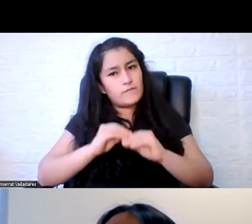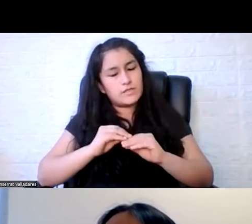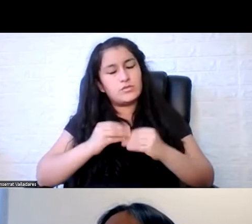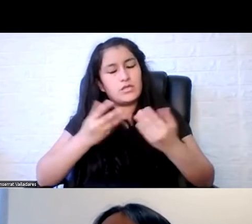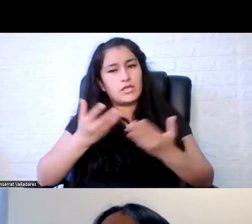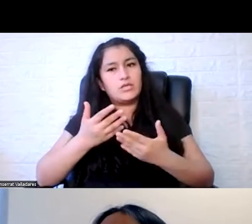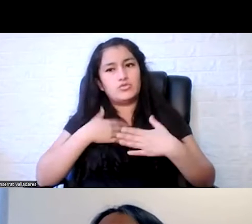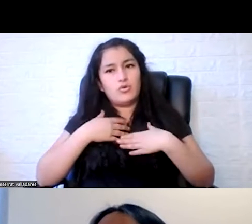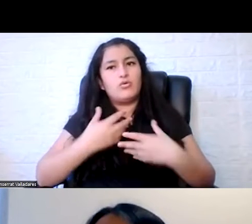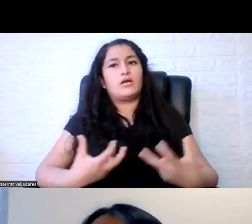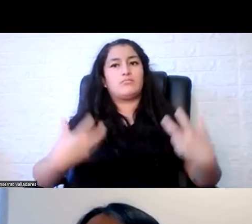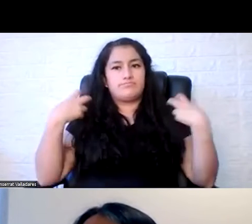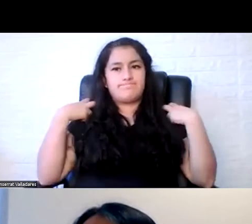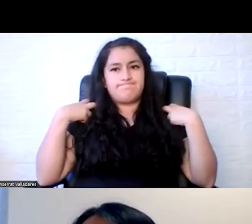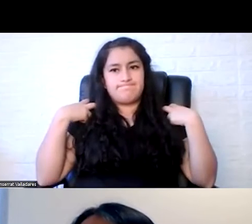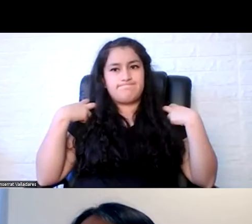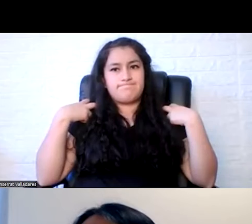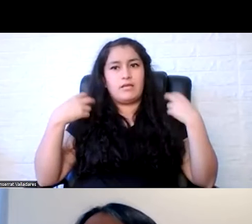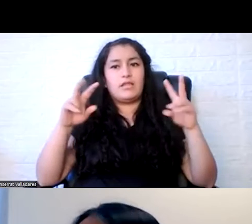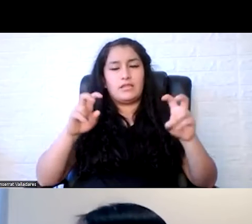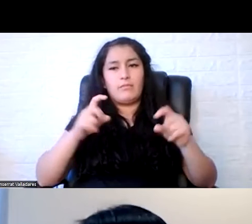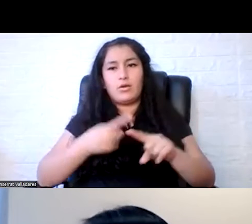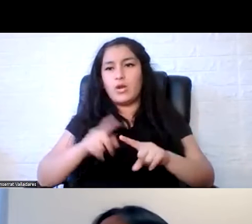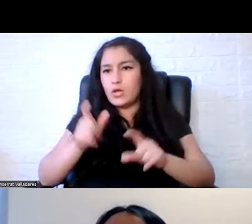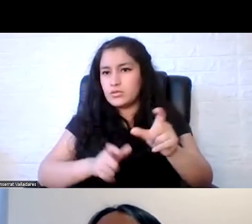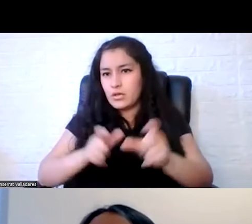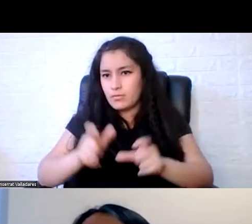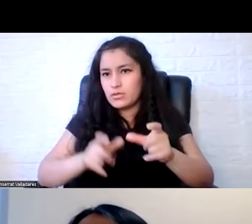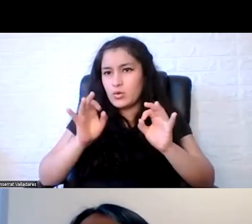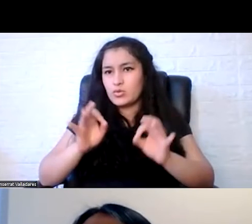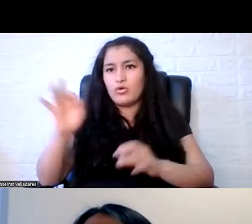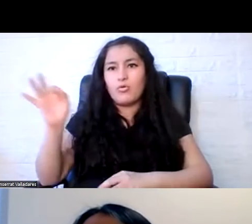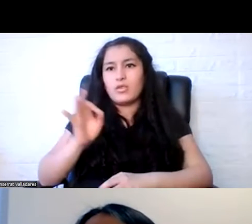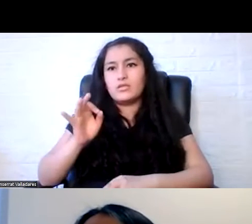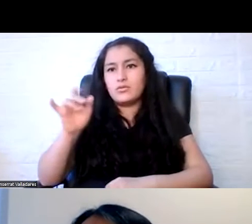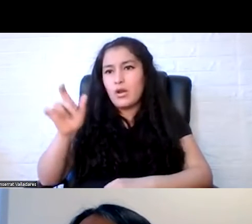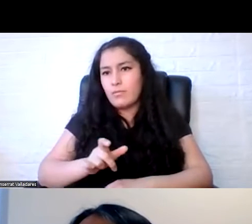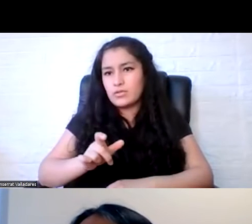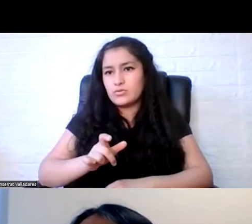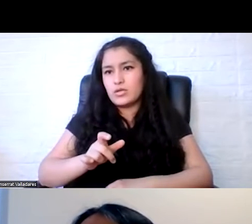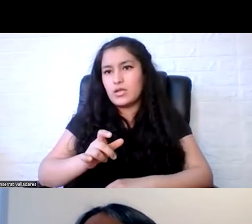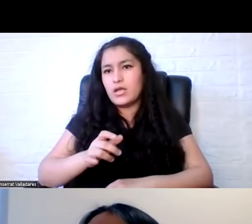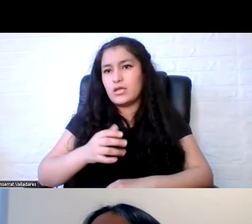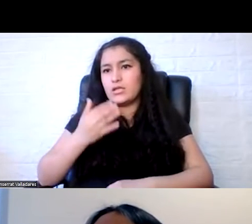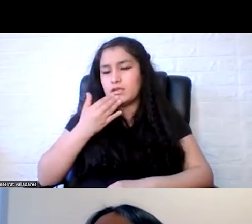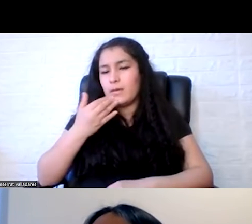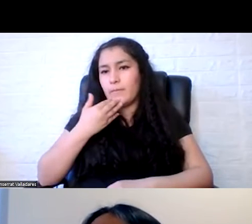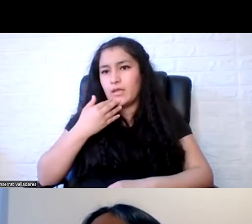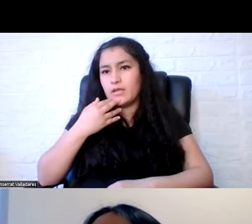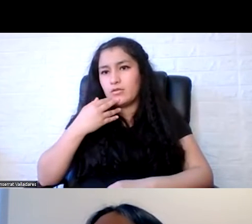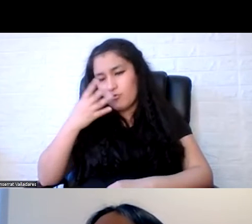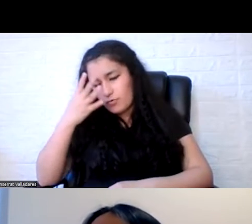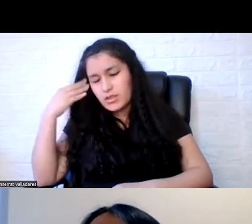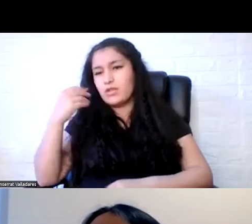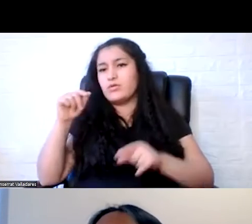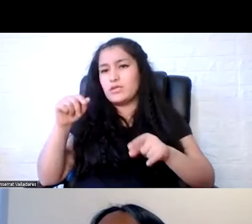construir y co-construir con esos otros actores. También, como lo decía una persona antes en un comentario, abandonando también estas lógicas